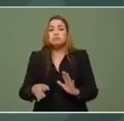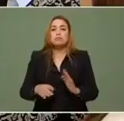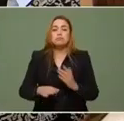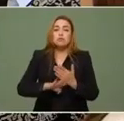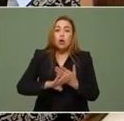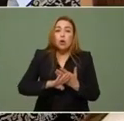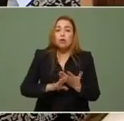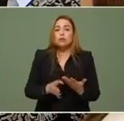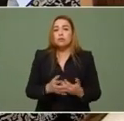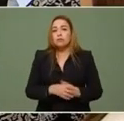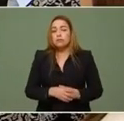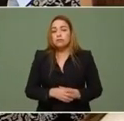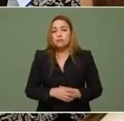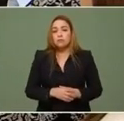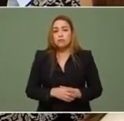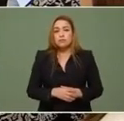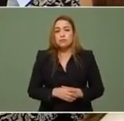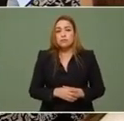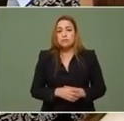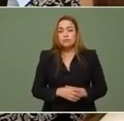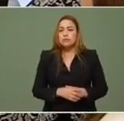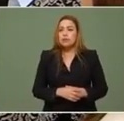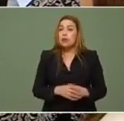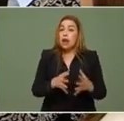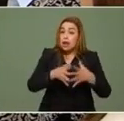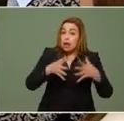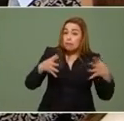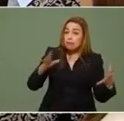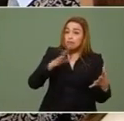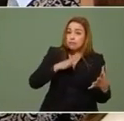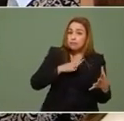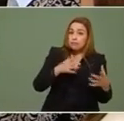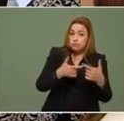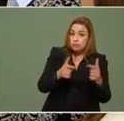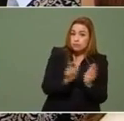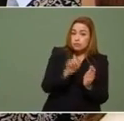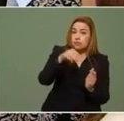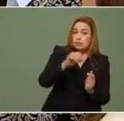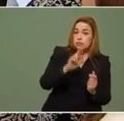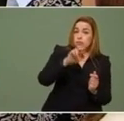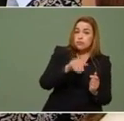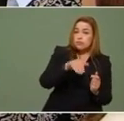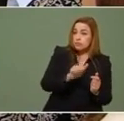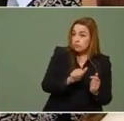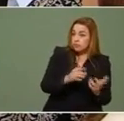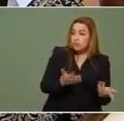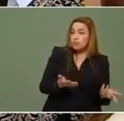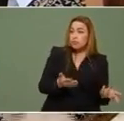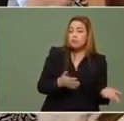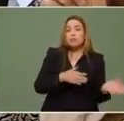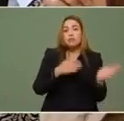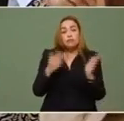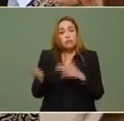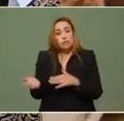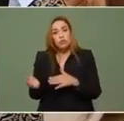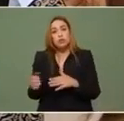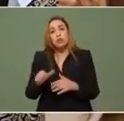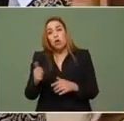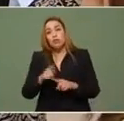Fue la mayoría de Morena y los 9 diputados que habían renunciado. Con eso se dio mayoría. Con eso se da la mayoría calificada.